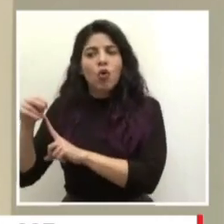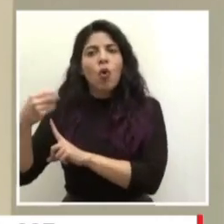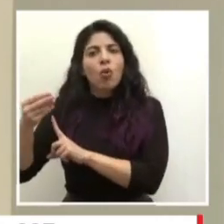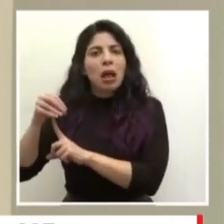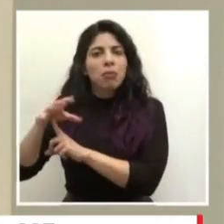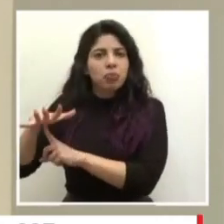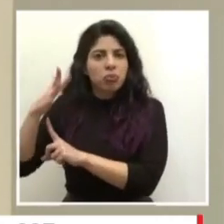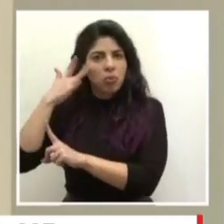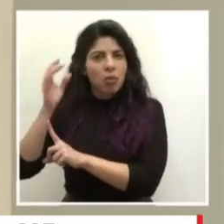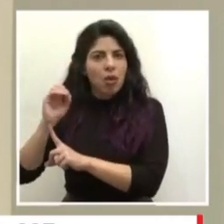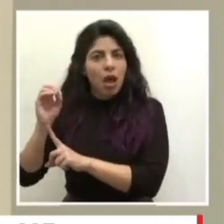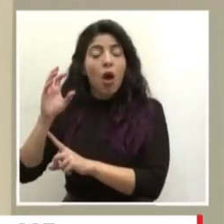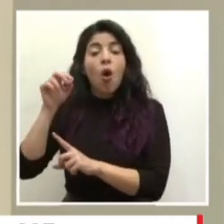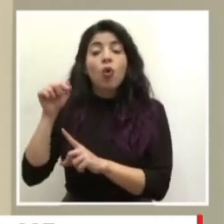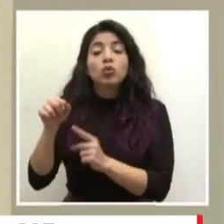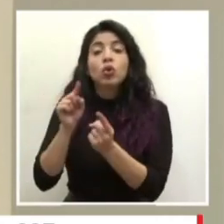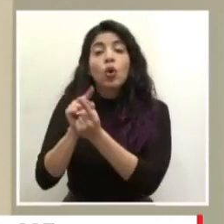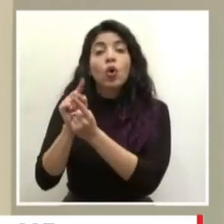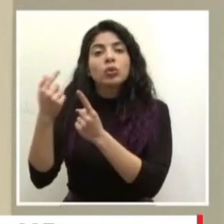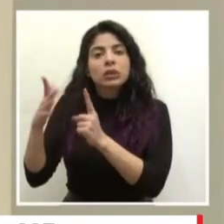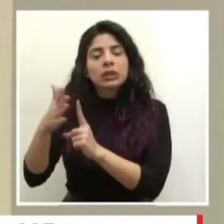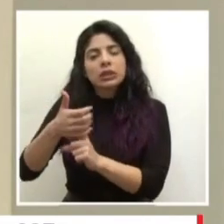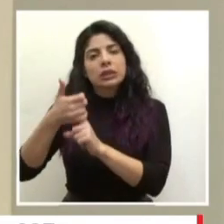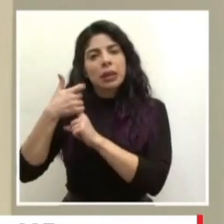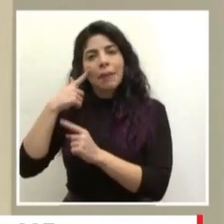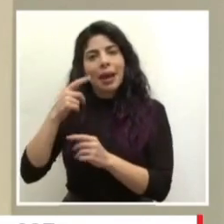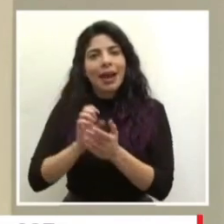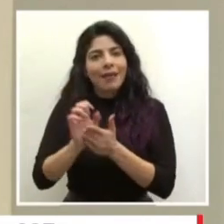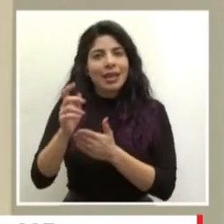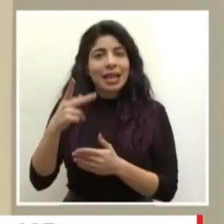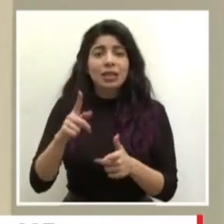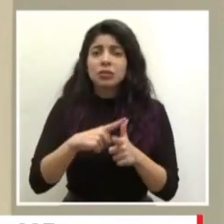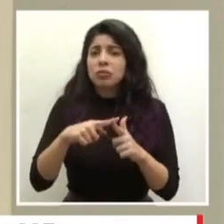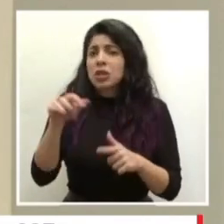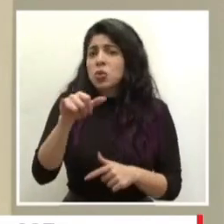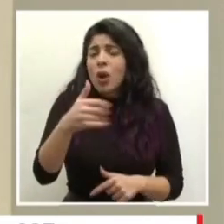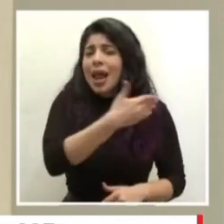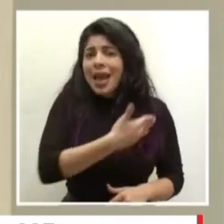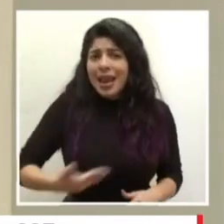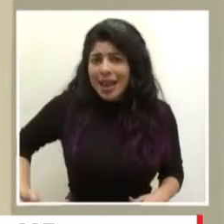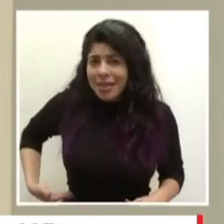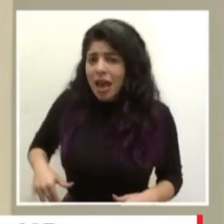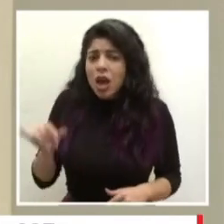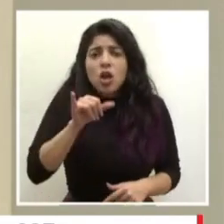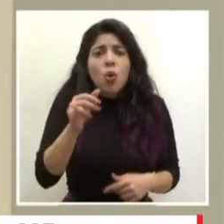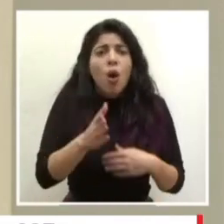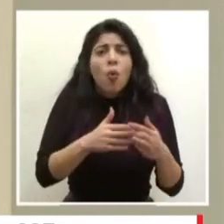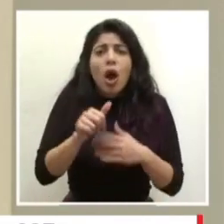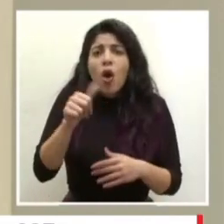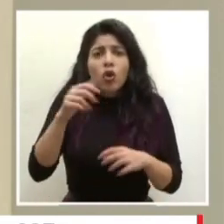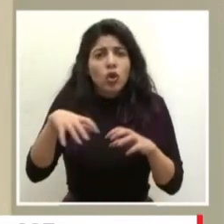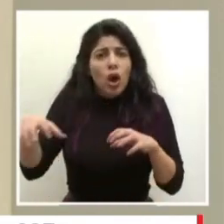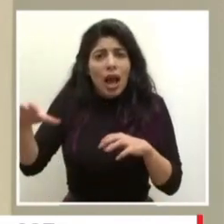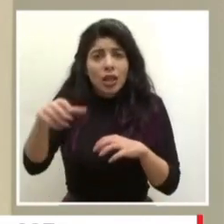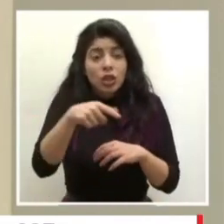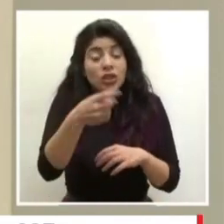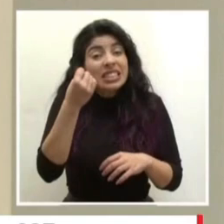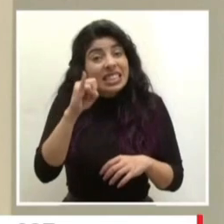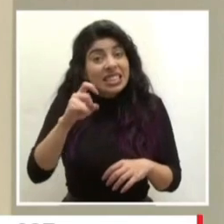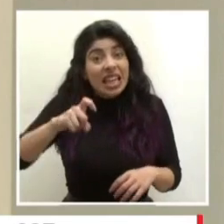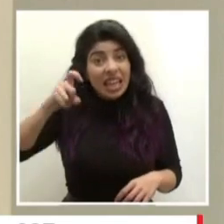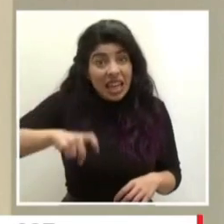están en cuarentena los contactos cercanos para evitar mayor exposición. Así que igual Heredia será como cualquier otro cantón, en el sentido de que si se